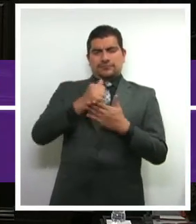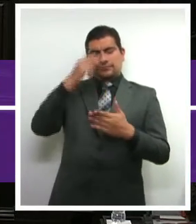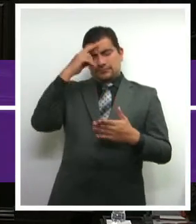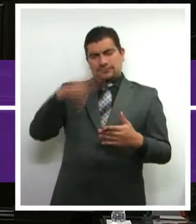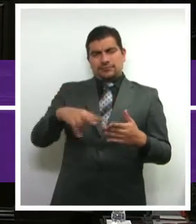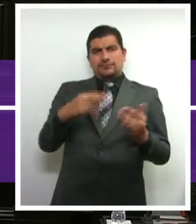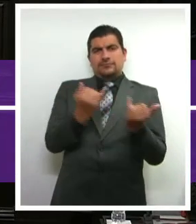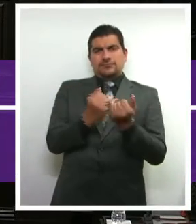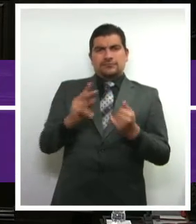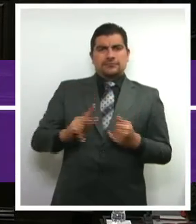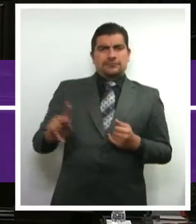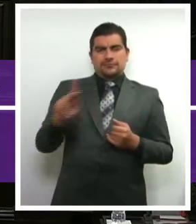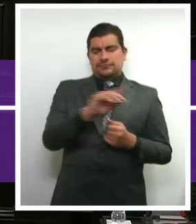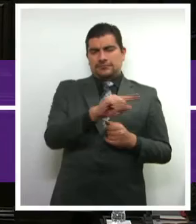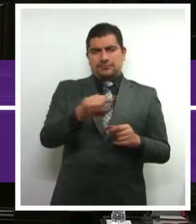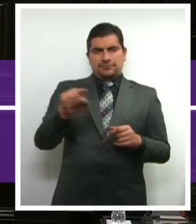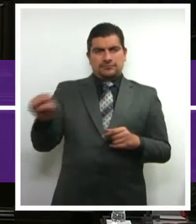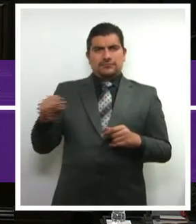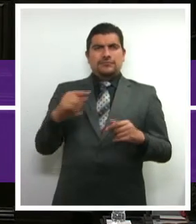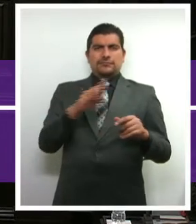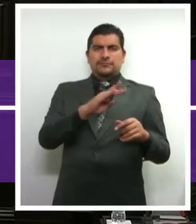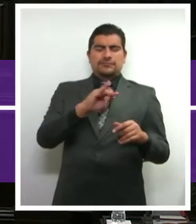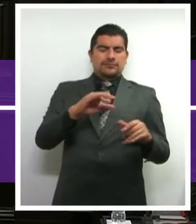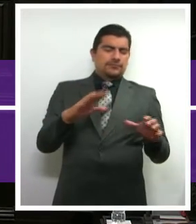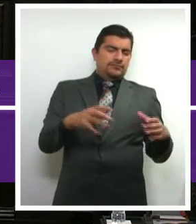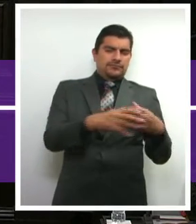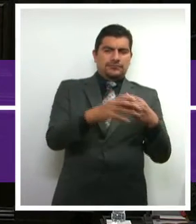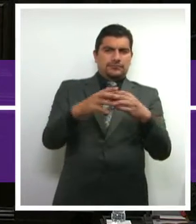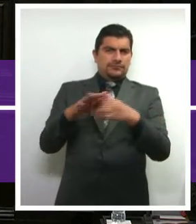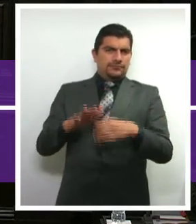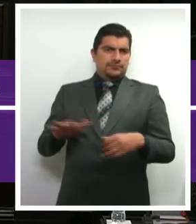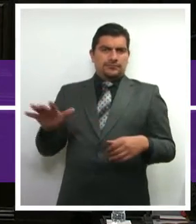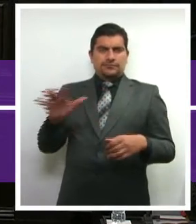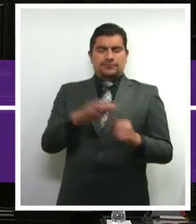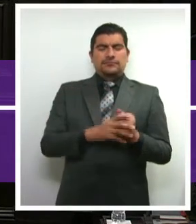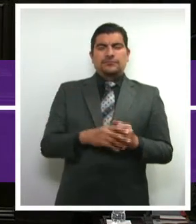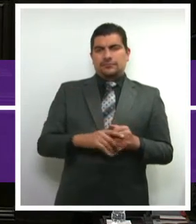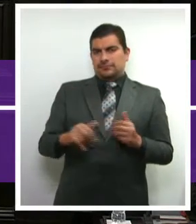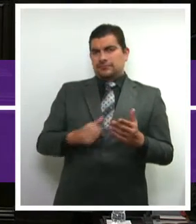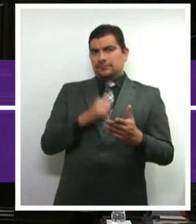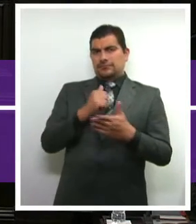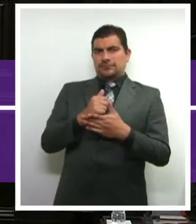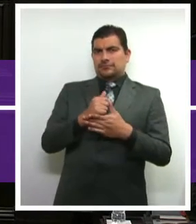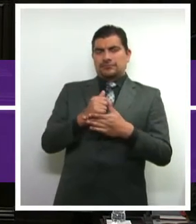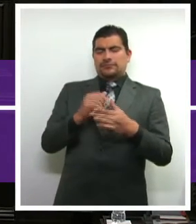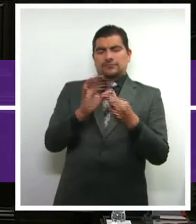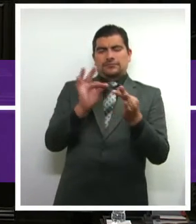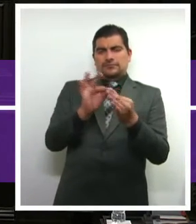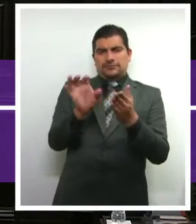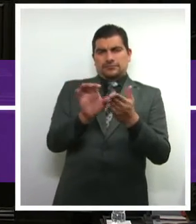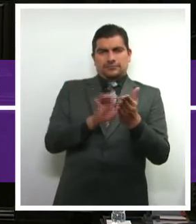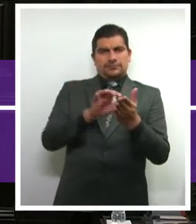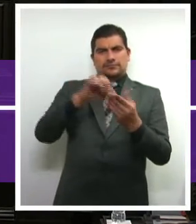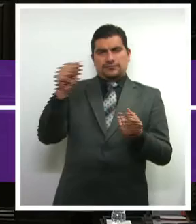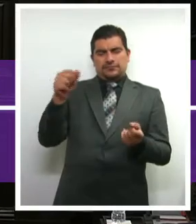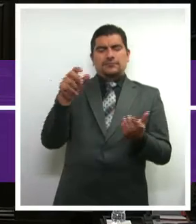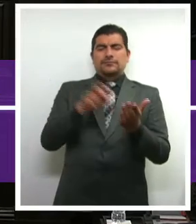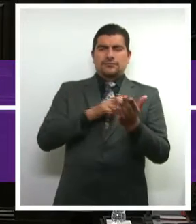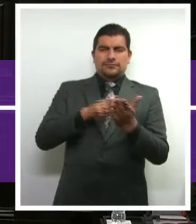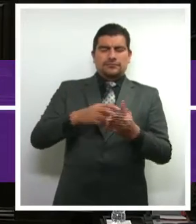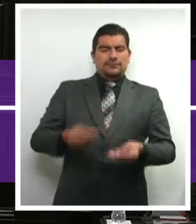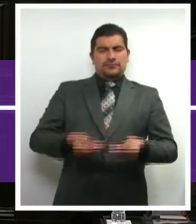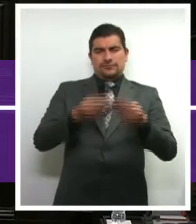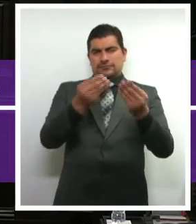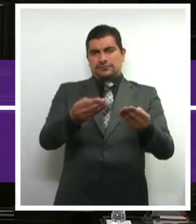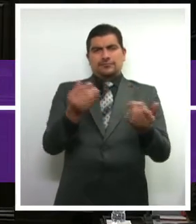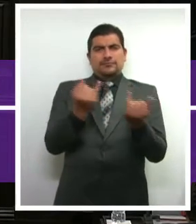de sus pueblos y de sus barrios originarios. La modificación que se propone se realiza a partir de la